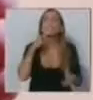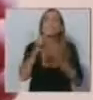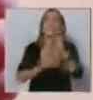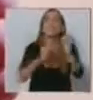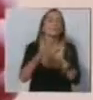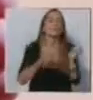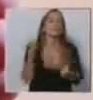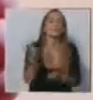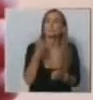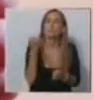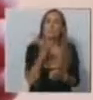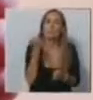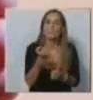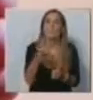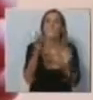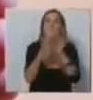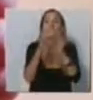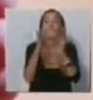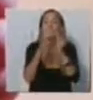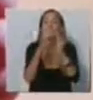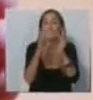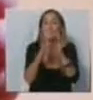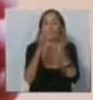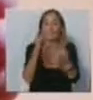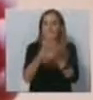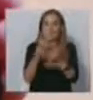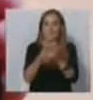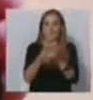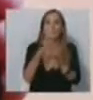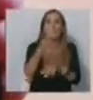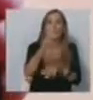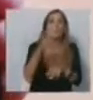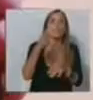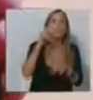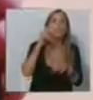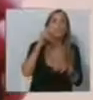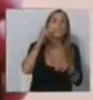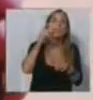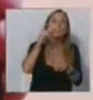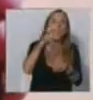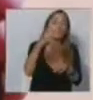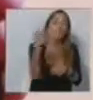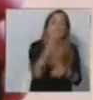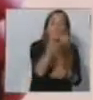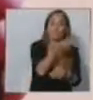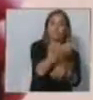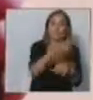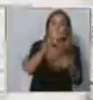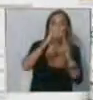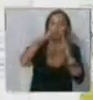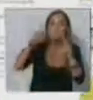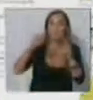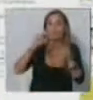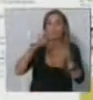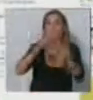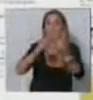uno busca aquí en internet. Y recordamos que los creadores de WhatsApp son 2 ex empleados de Yahoo. Y ayer otra de las noticias